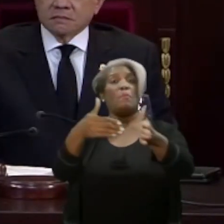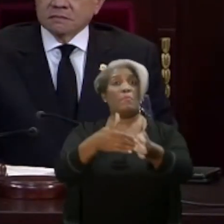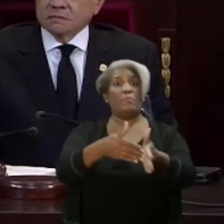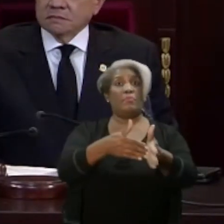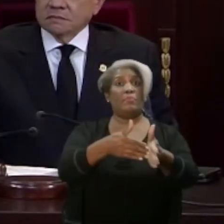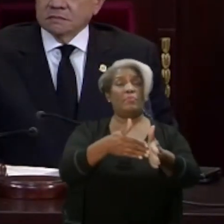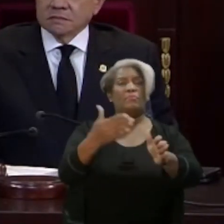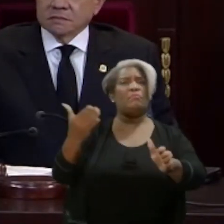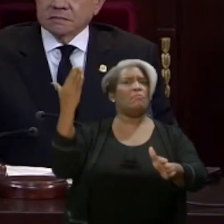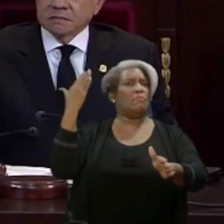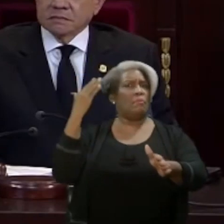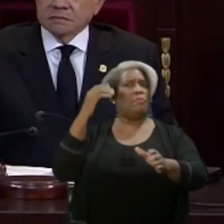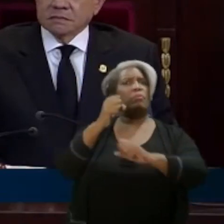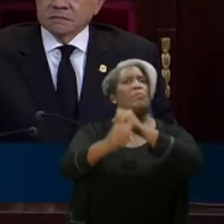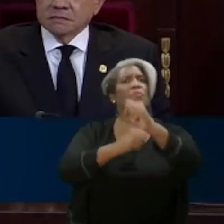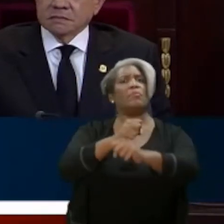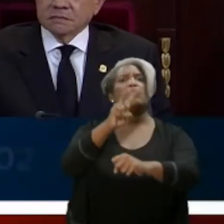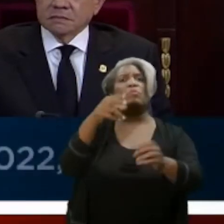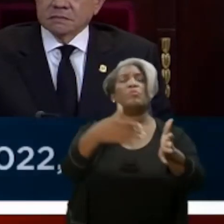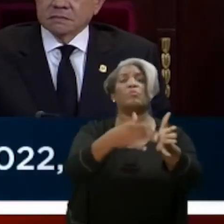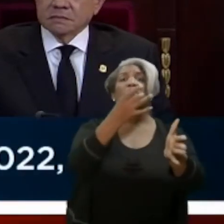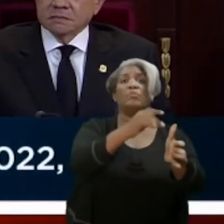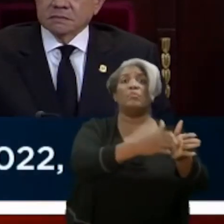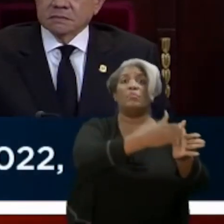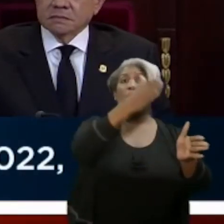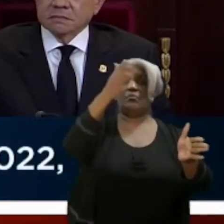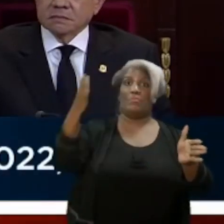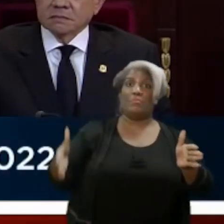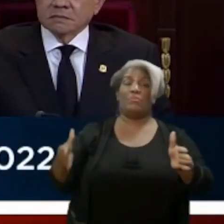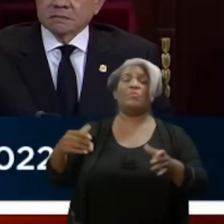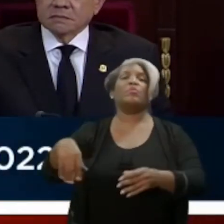592.637 realizados en el año 2018 a